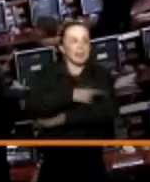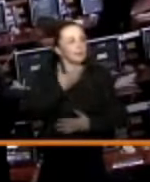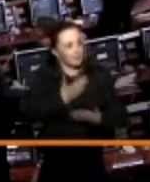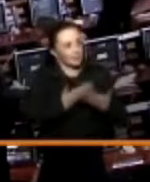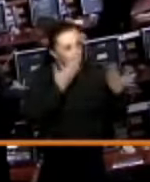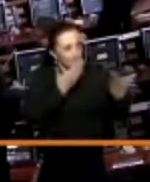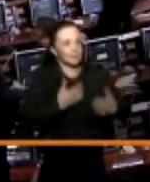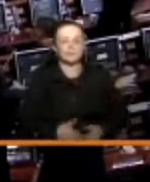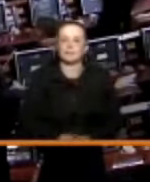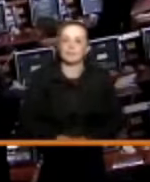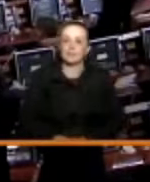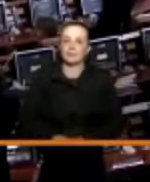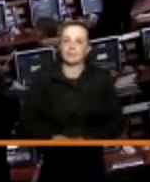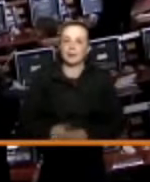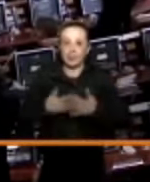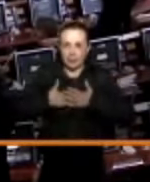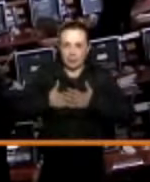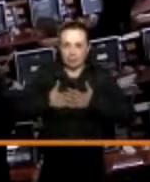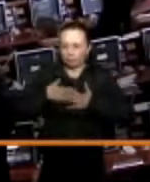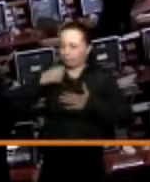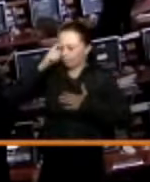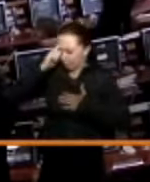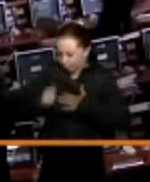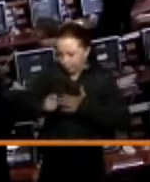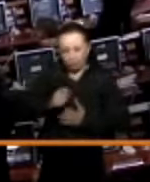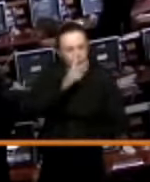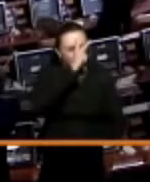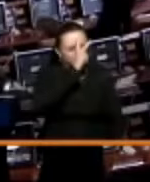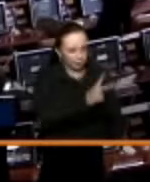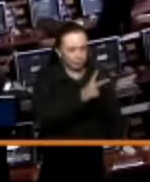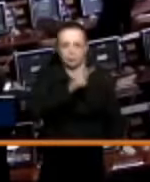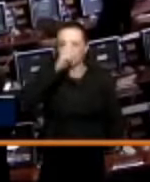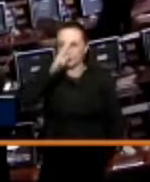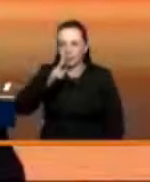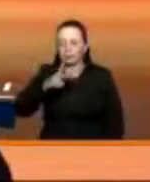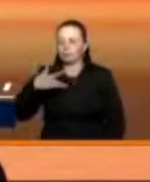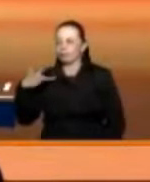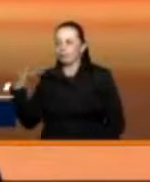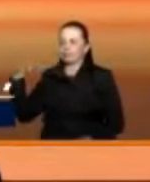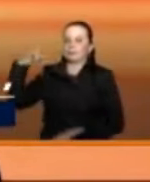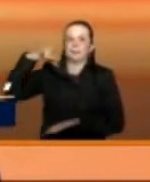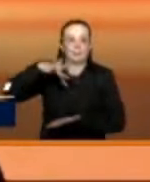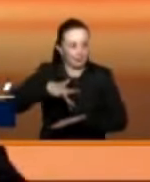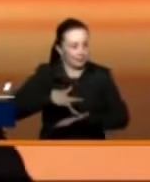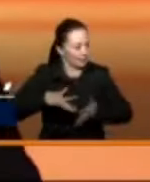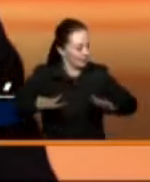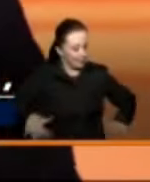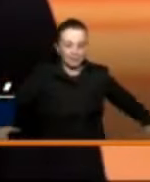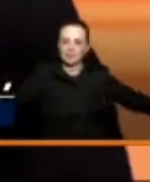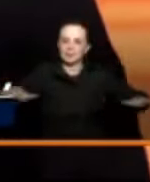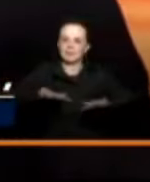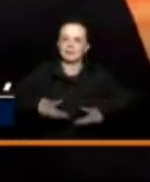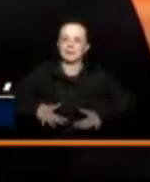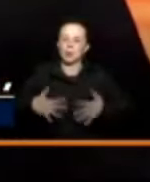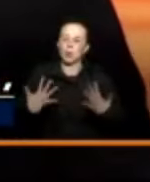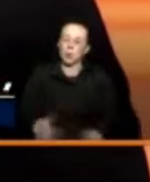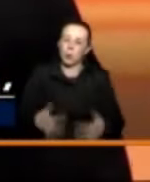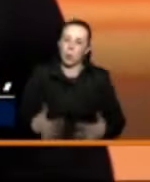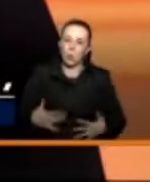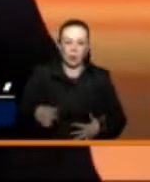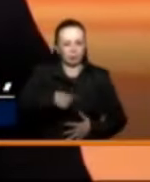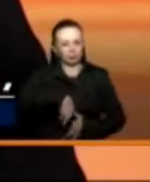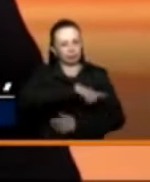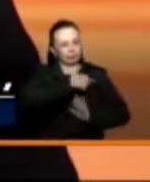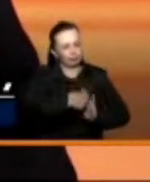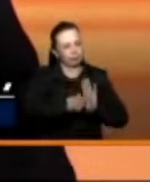para mí un honor y un privilegio volver a este recinto, expresión genuina de nuestra